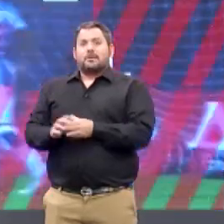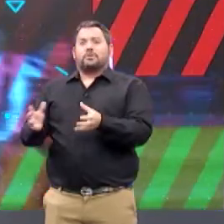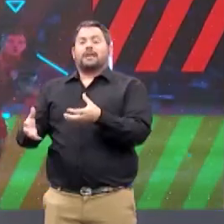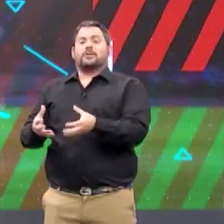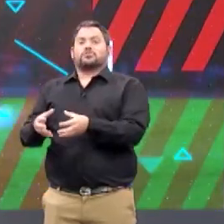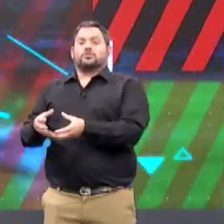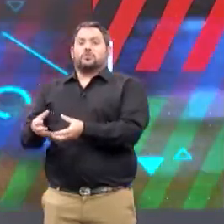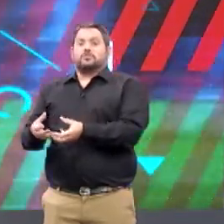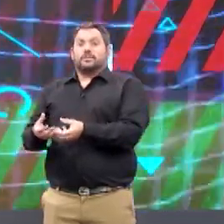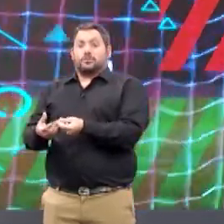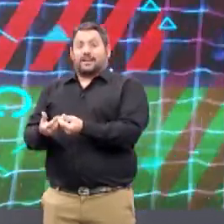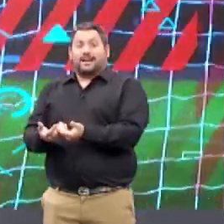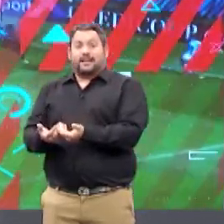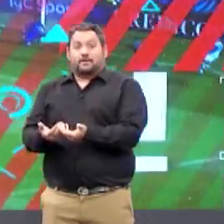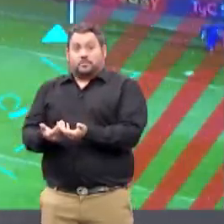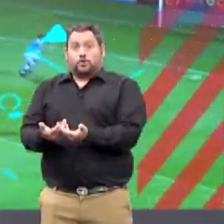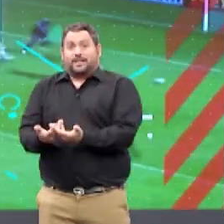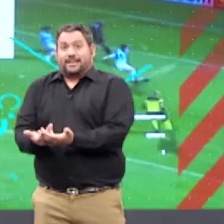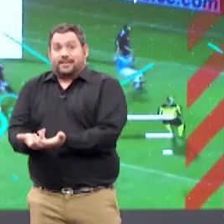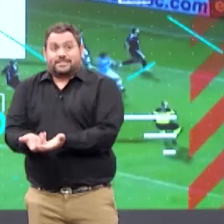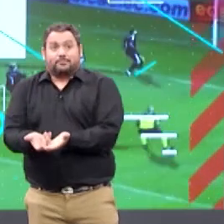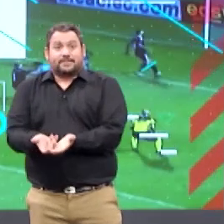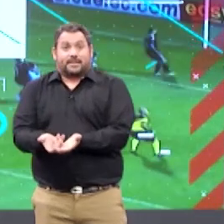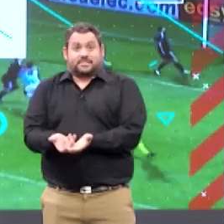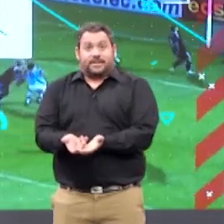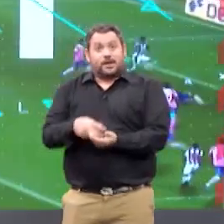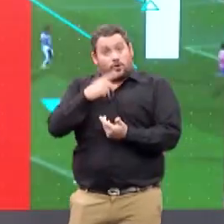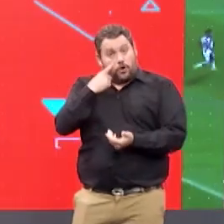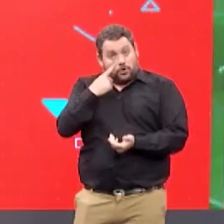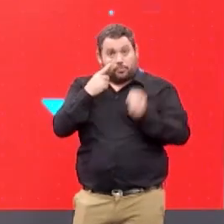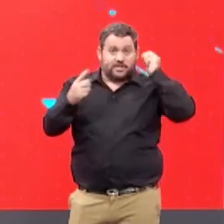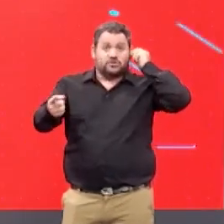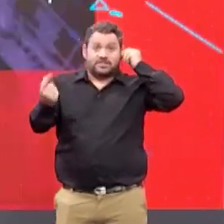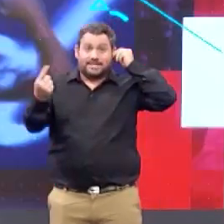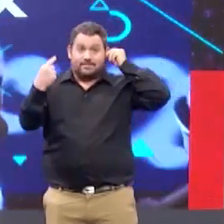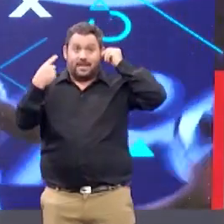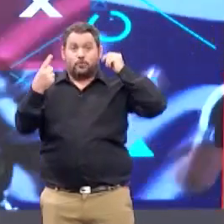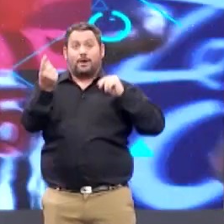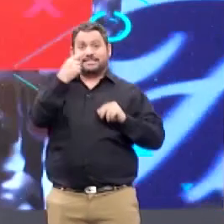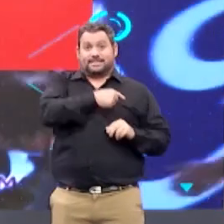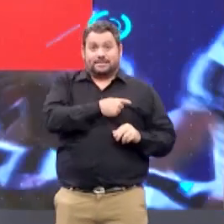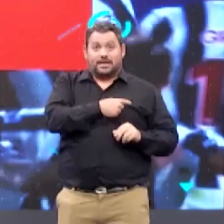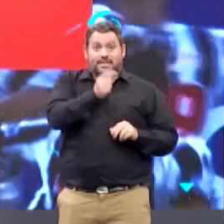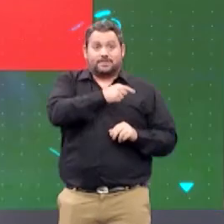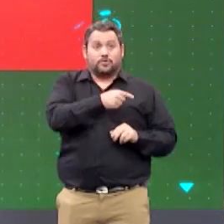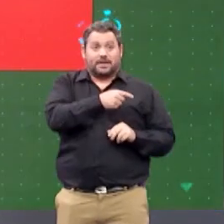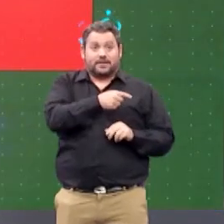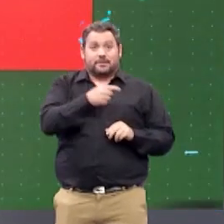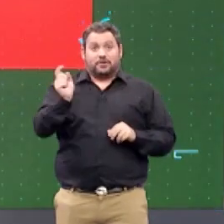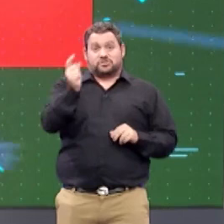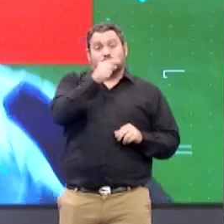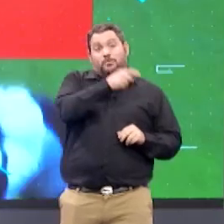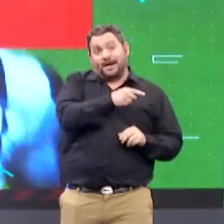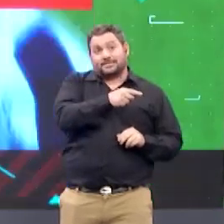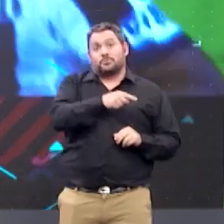Nos encontraron. Sí, pero ahí creo que son los movimientos reales que vos tenés que analizar y pensar. Che, ojo, porque Sosa te va a llamar a que vos vayas a ese lugar.